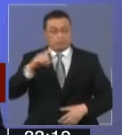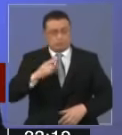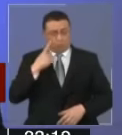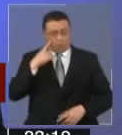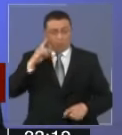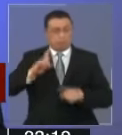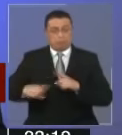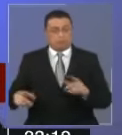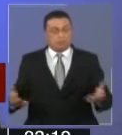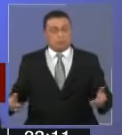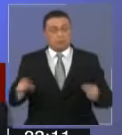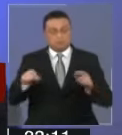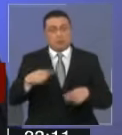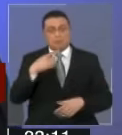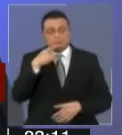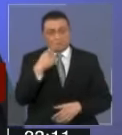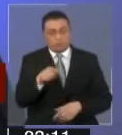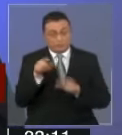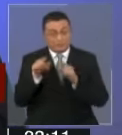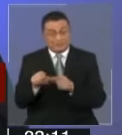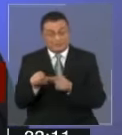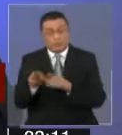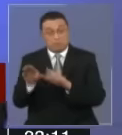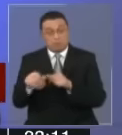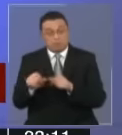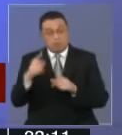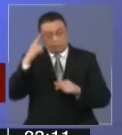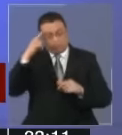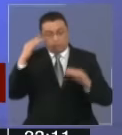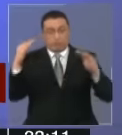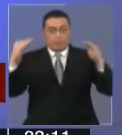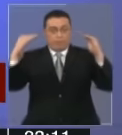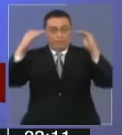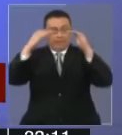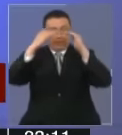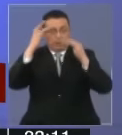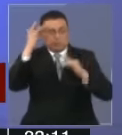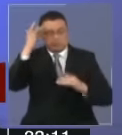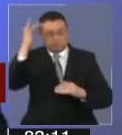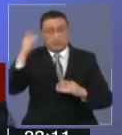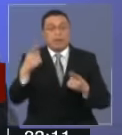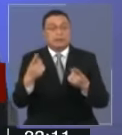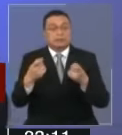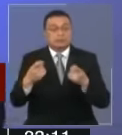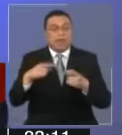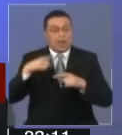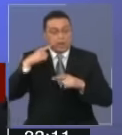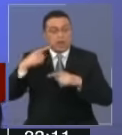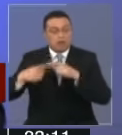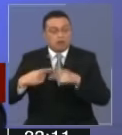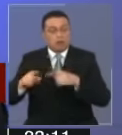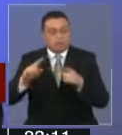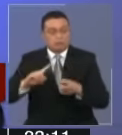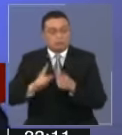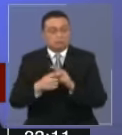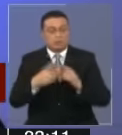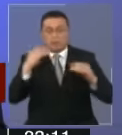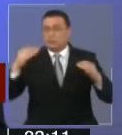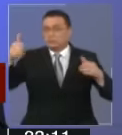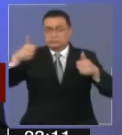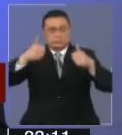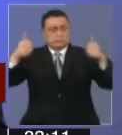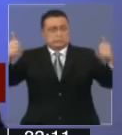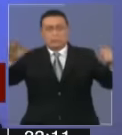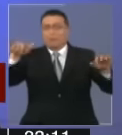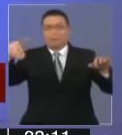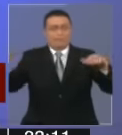insospechados. La pregunta es si estos impugnadores van a estar a la altura de la necesidad histórica de ser los impugnadores de una élite que está en